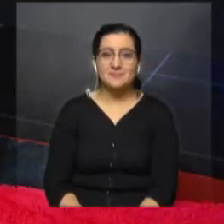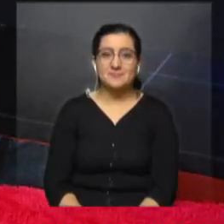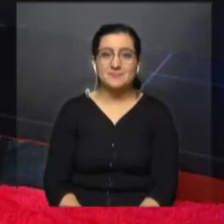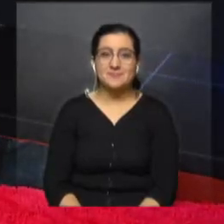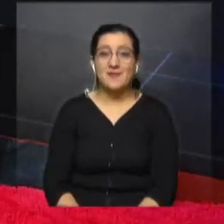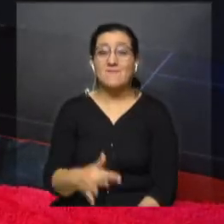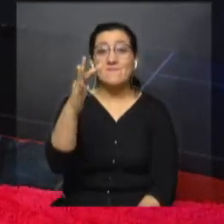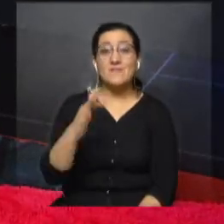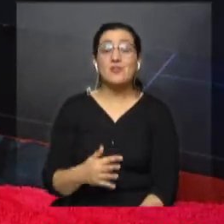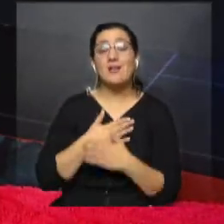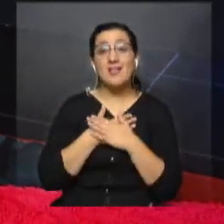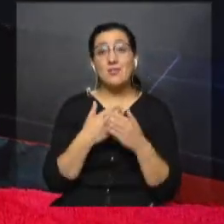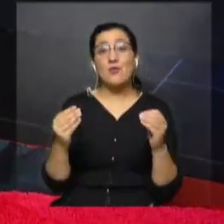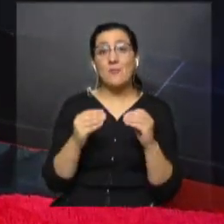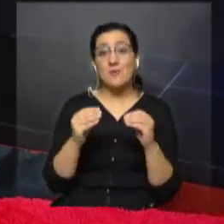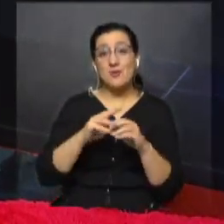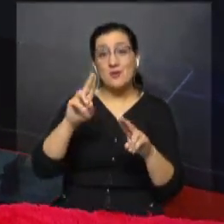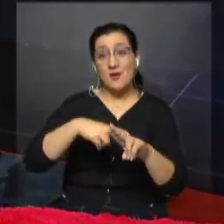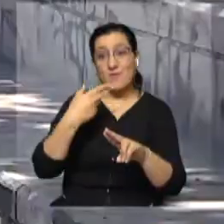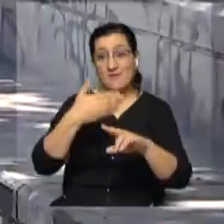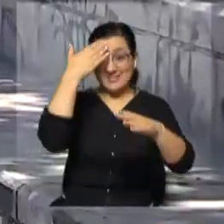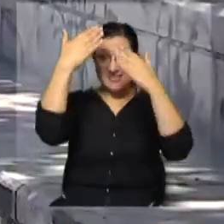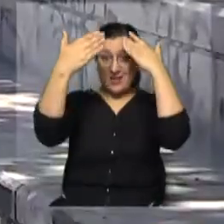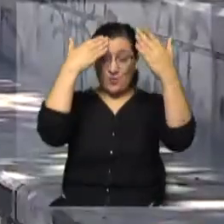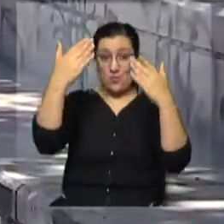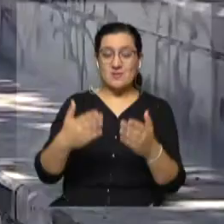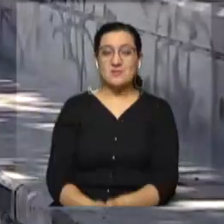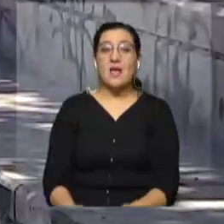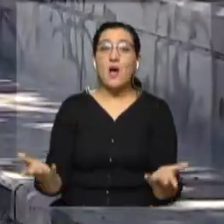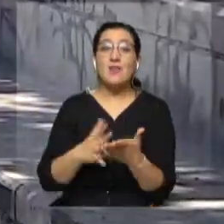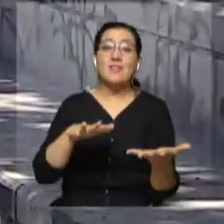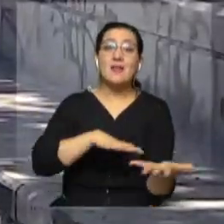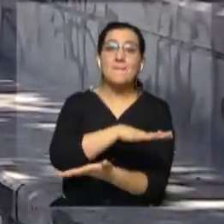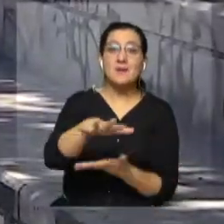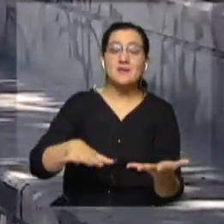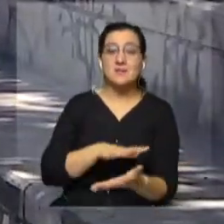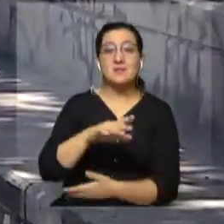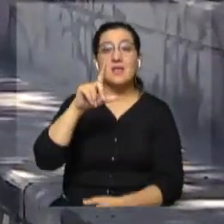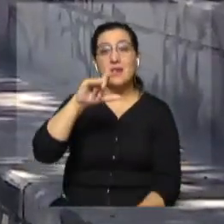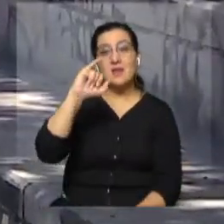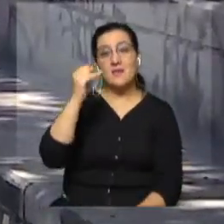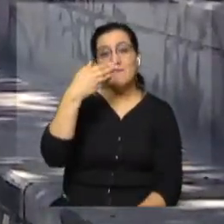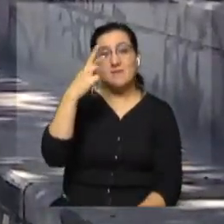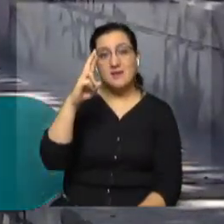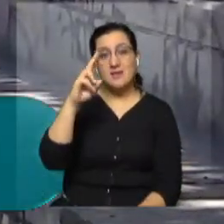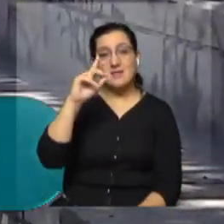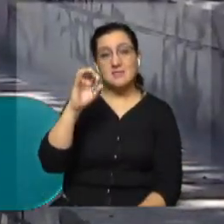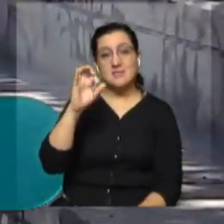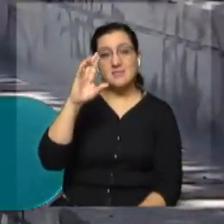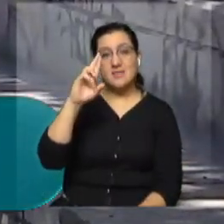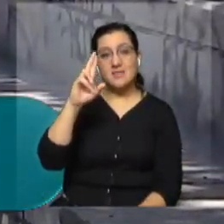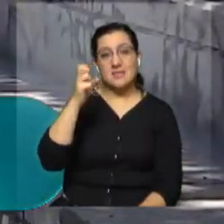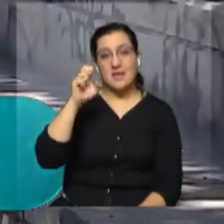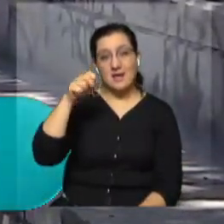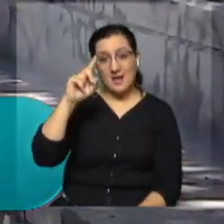Fito querido, compañeras, renuevo el saludo en la mañana, esta vez desde la Plaza Liber Seregni en este hermoso día. A propósito